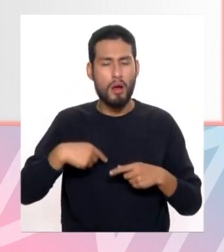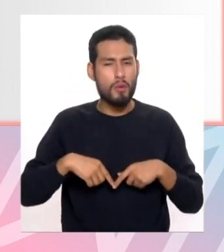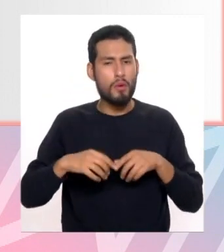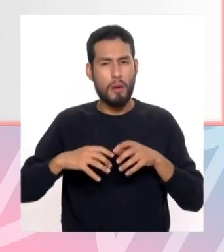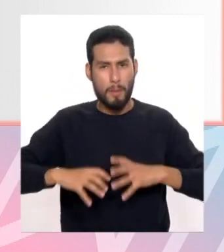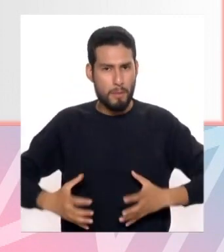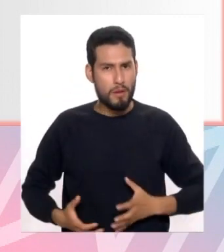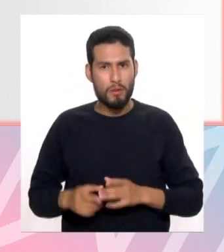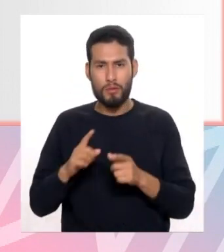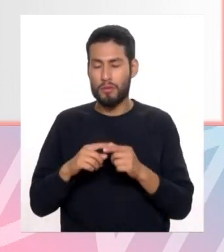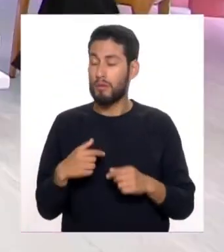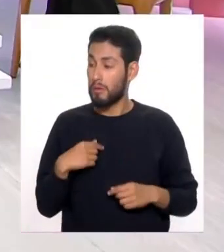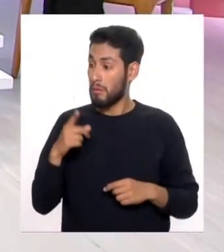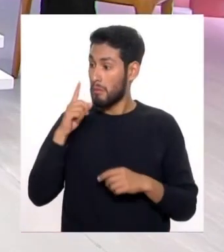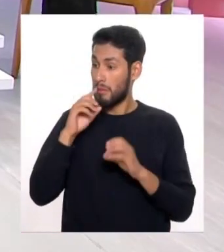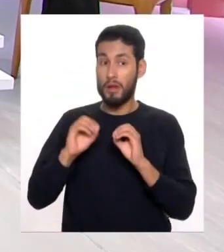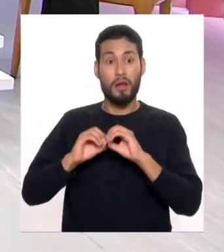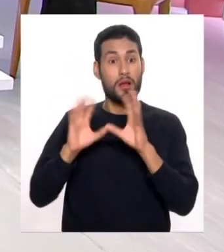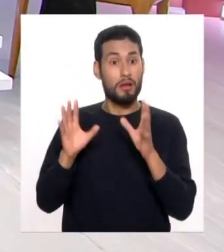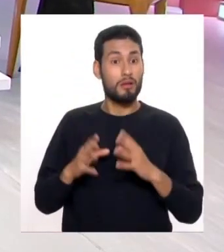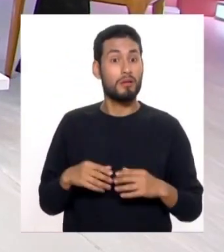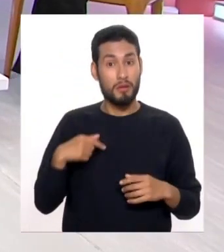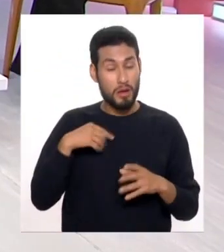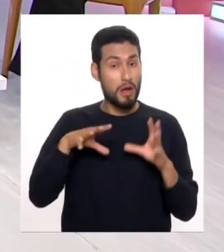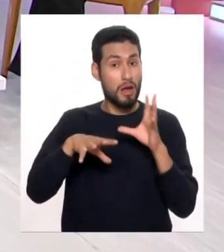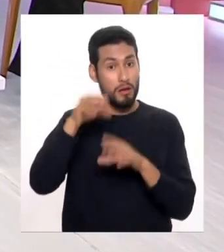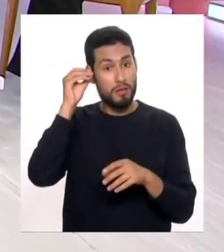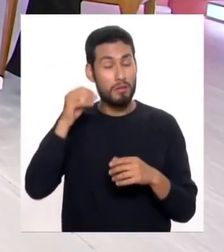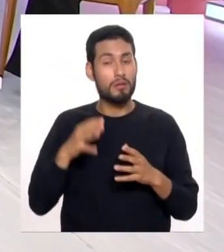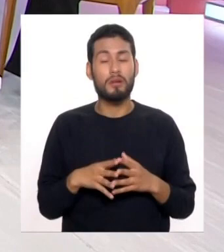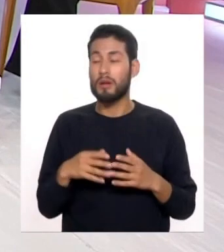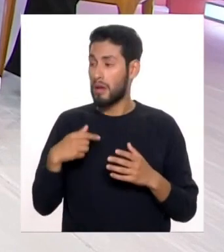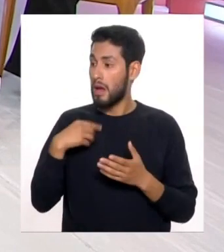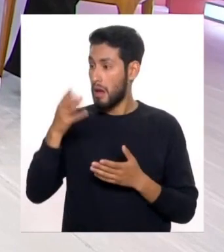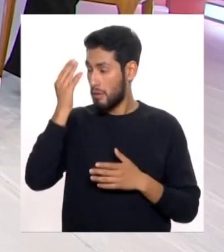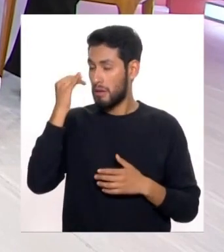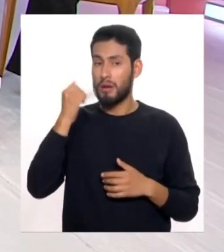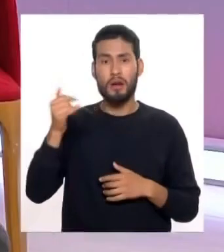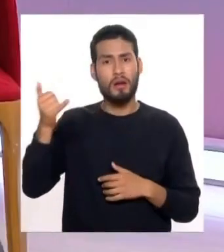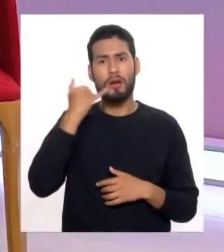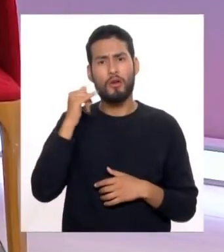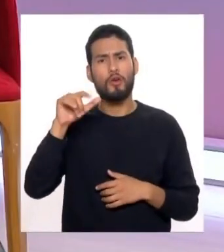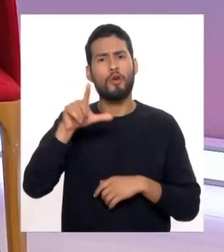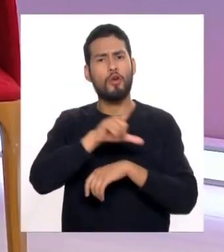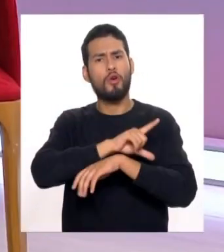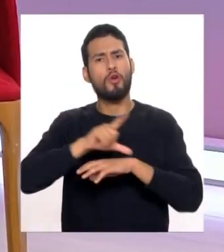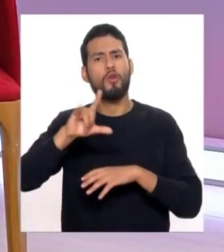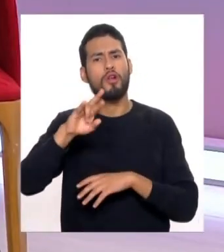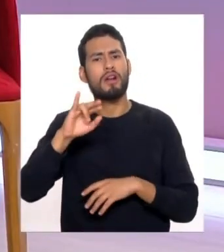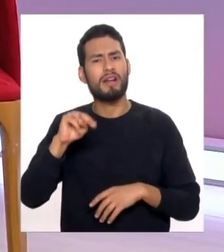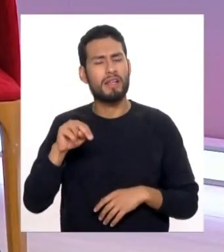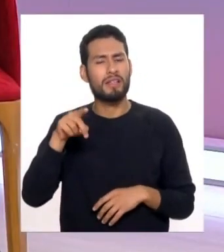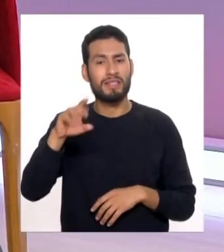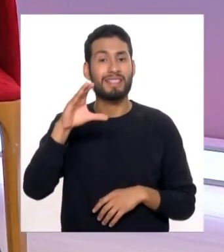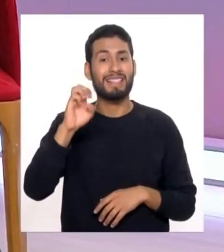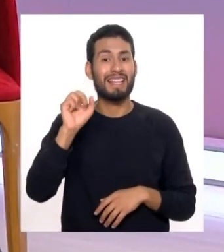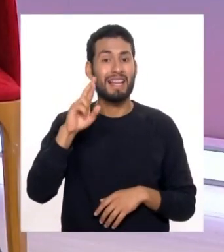etcétera. Nos quedó clarísimo, hemos aprendido muchísimo. Y doctora, ahora tenemos una llamada desde Lurín. César, buenos